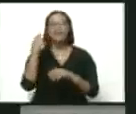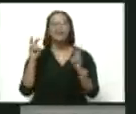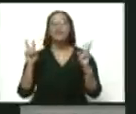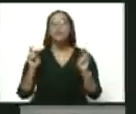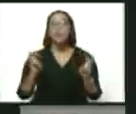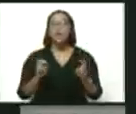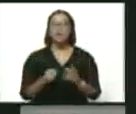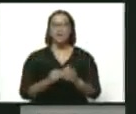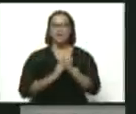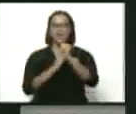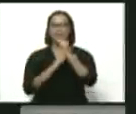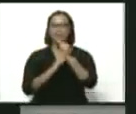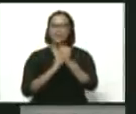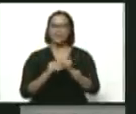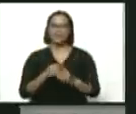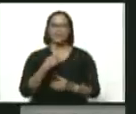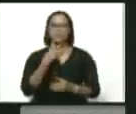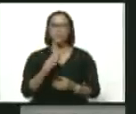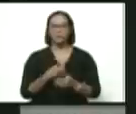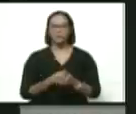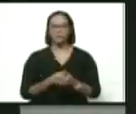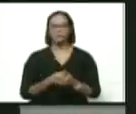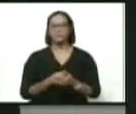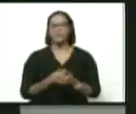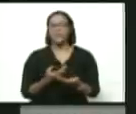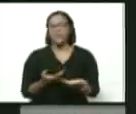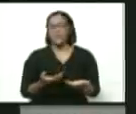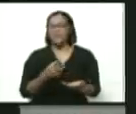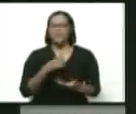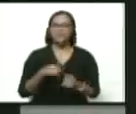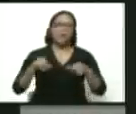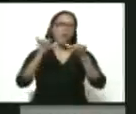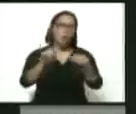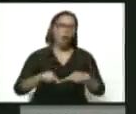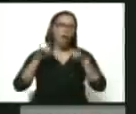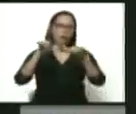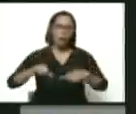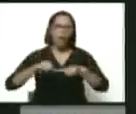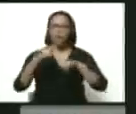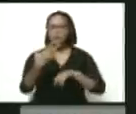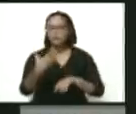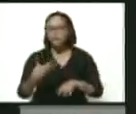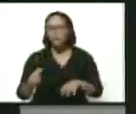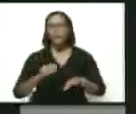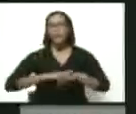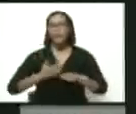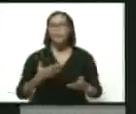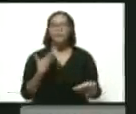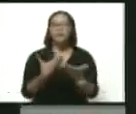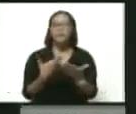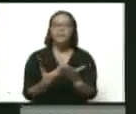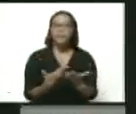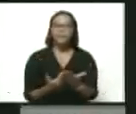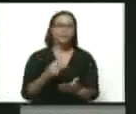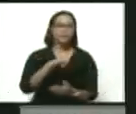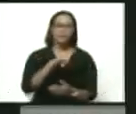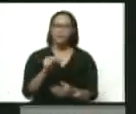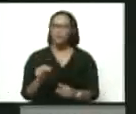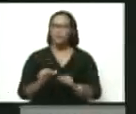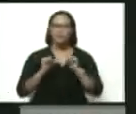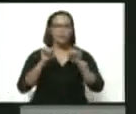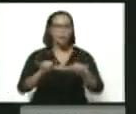los delegados y las delegadas. Corre. Que no sean las mismas caras de siempre, porque los planteamientos de ahí no serán los mismos de